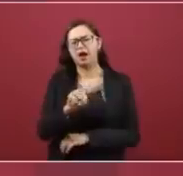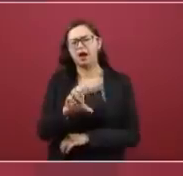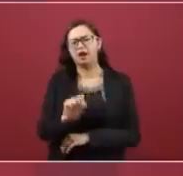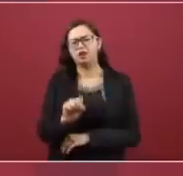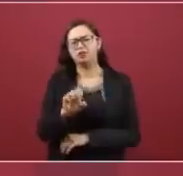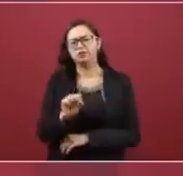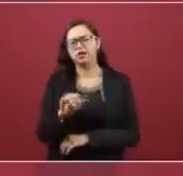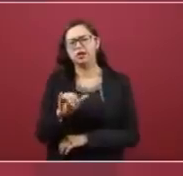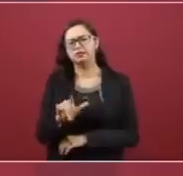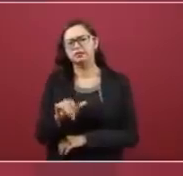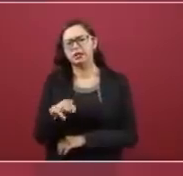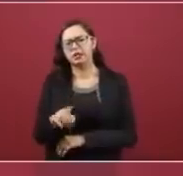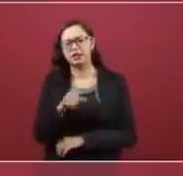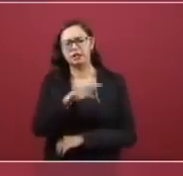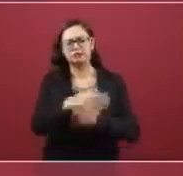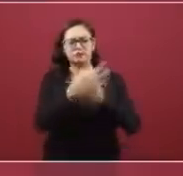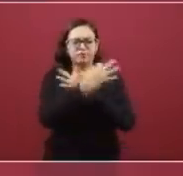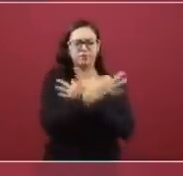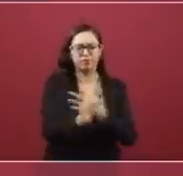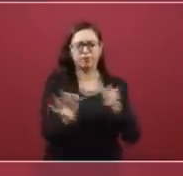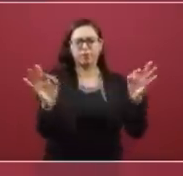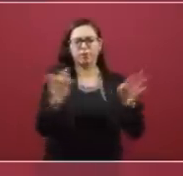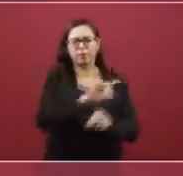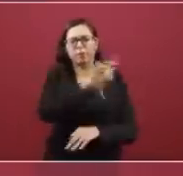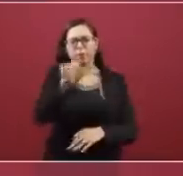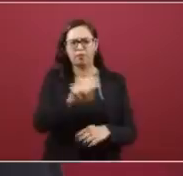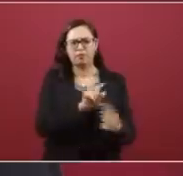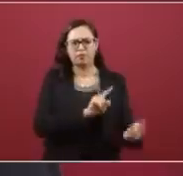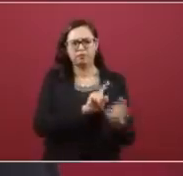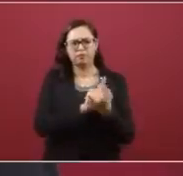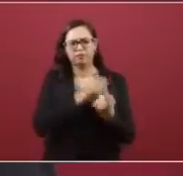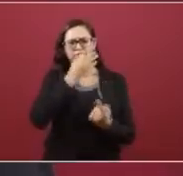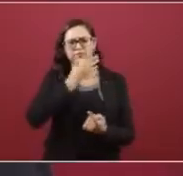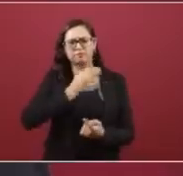Luego personalmente me lo expresó